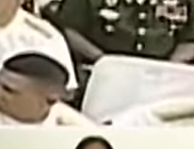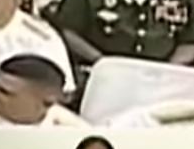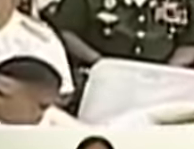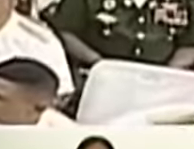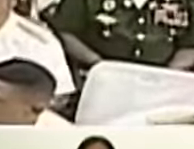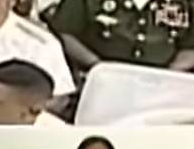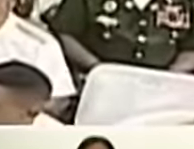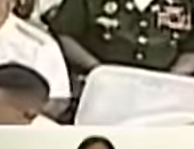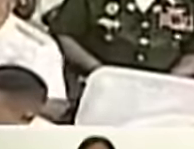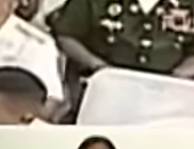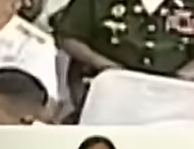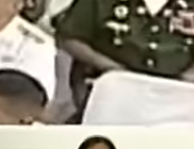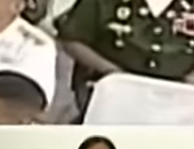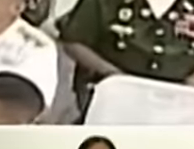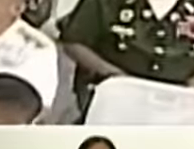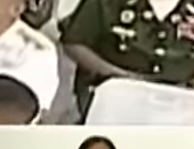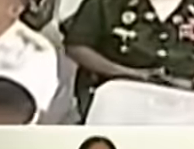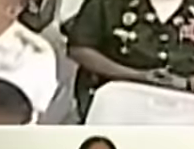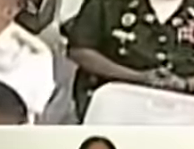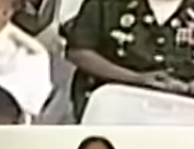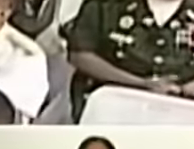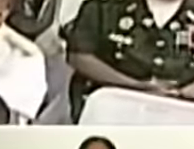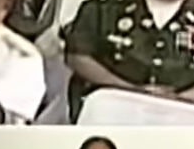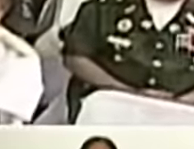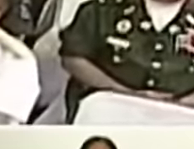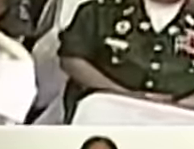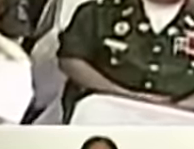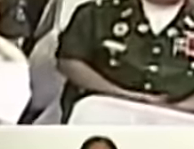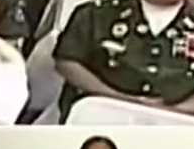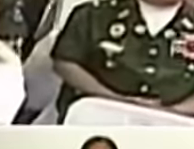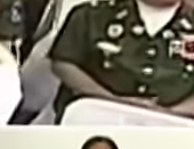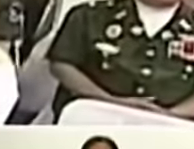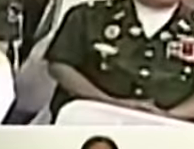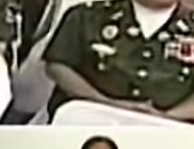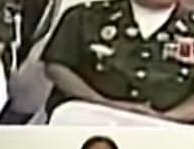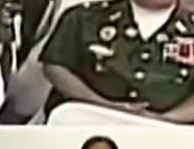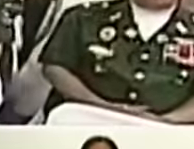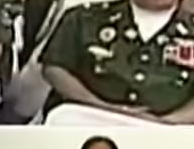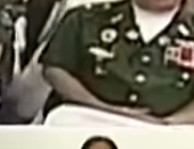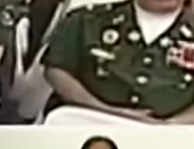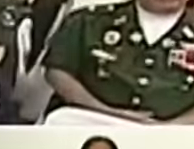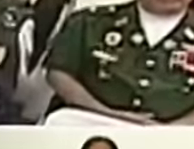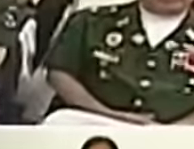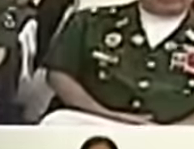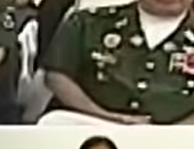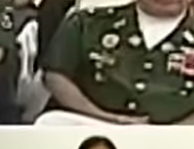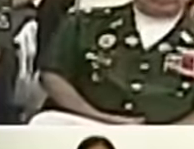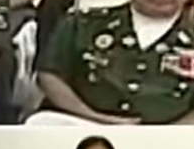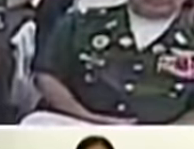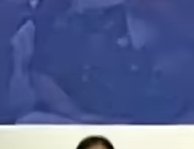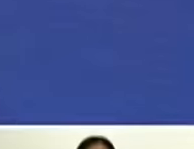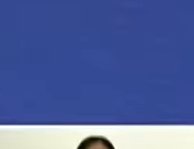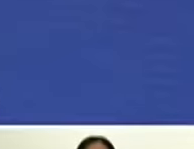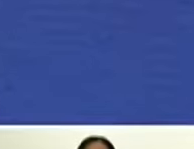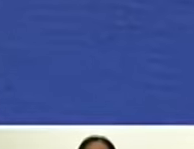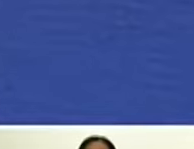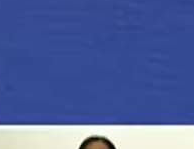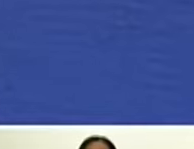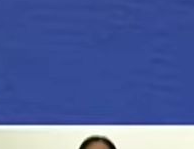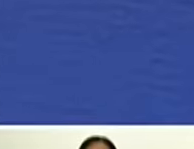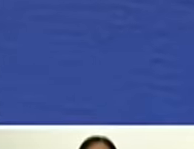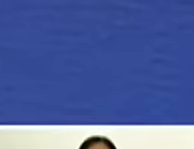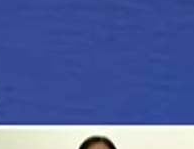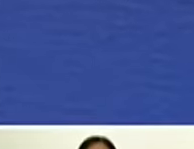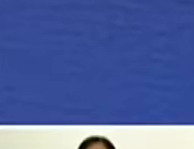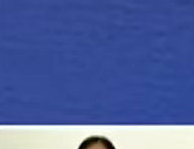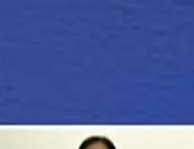la frontera con Colombia, se llamaba Juan Vicente Gómez. Naguara. Yo di la orden, me le